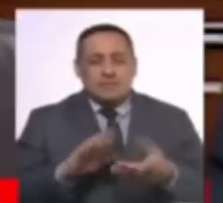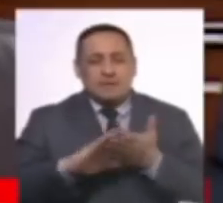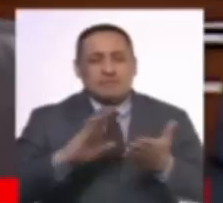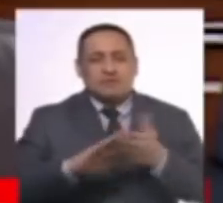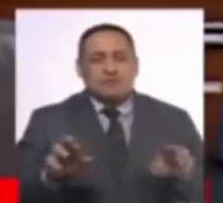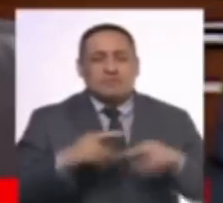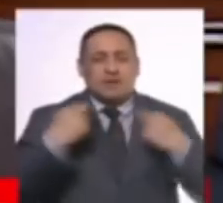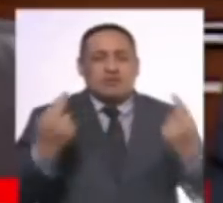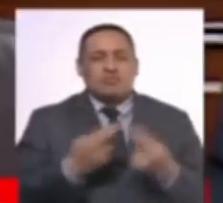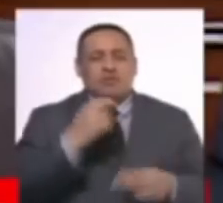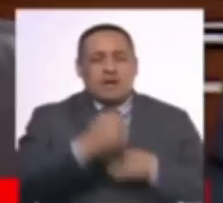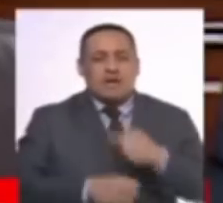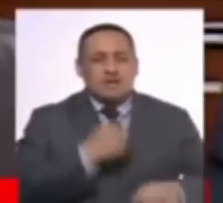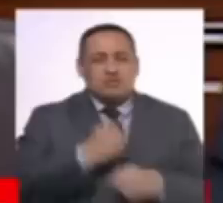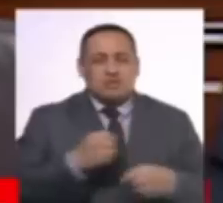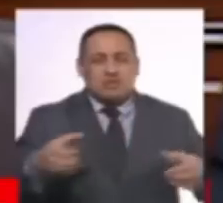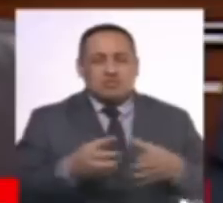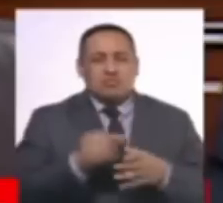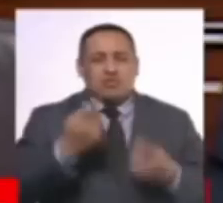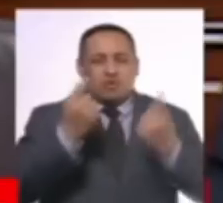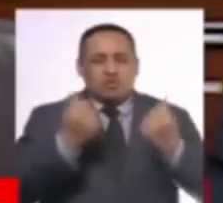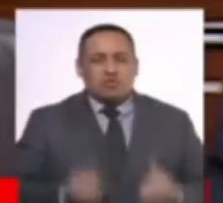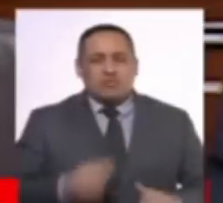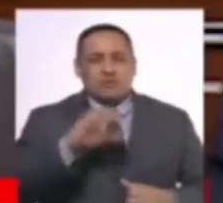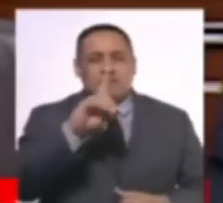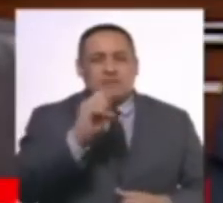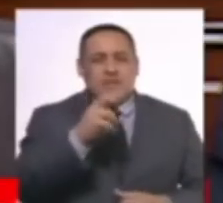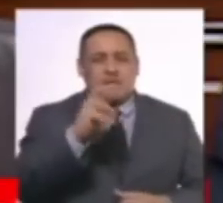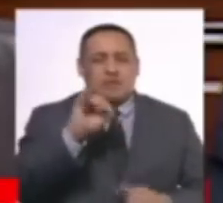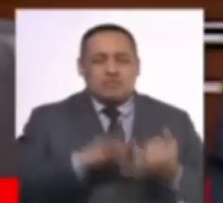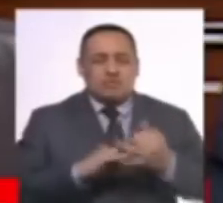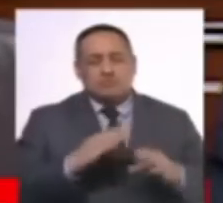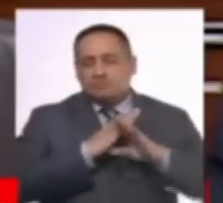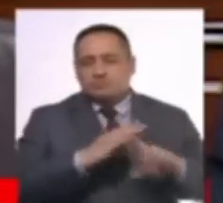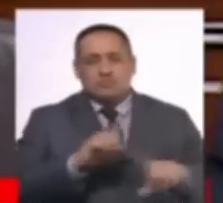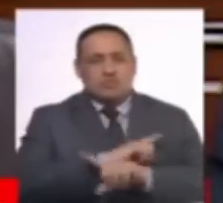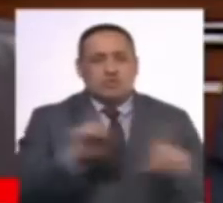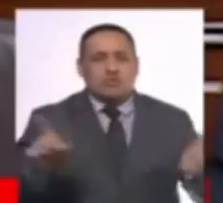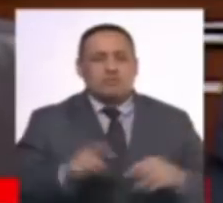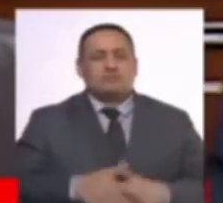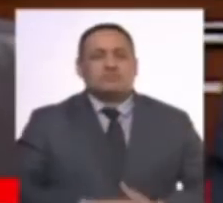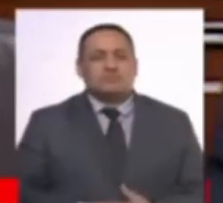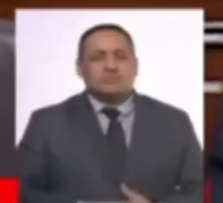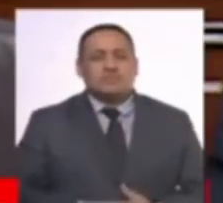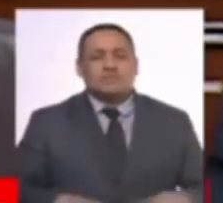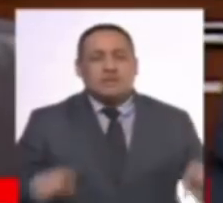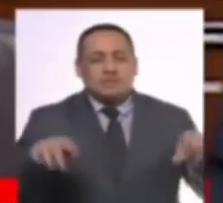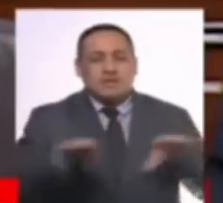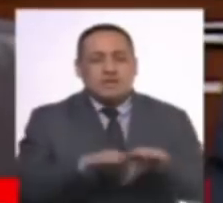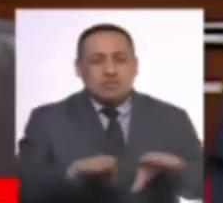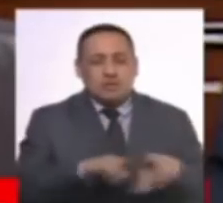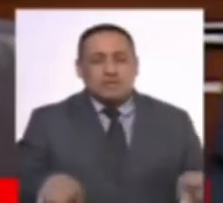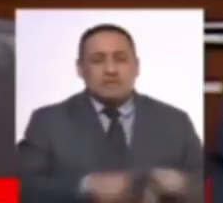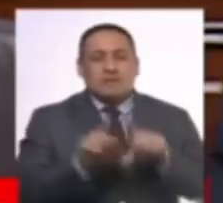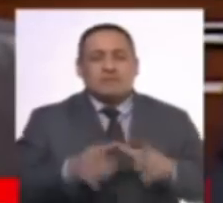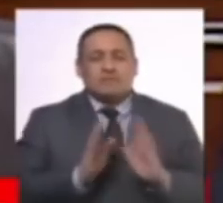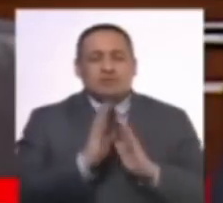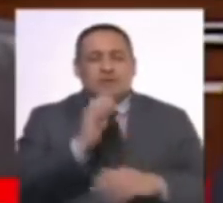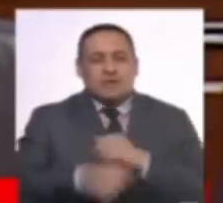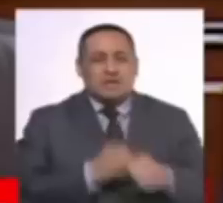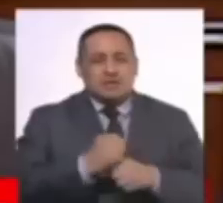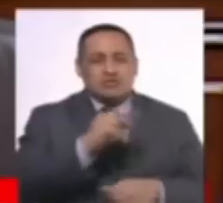autorización para la reunión anual del Foro Económico Mundial Davos en Suiza, se le negó el permiso. Igualmente pidió en el